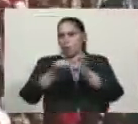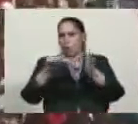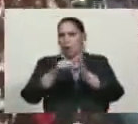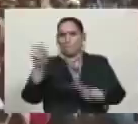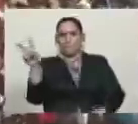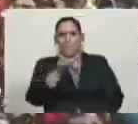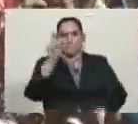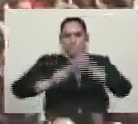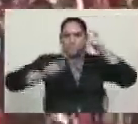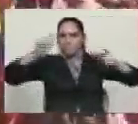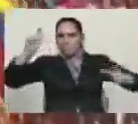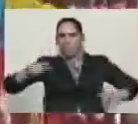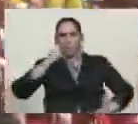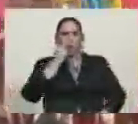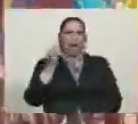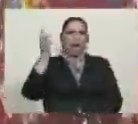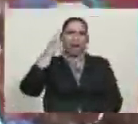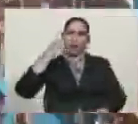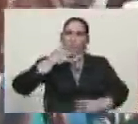dijeron